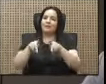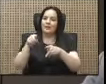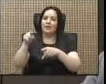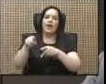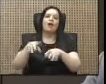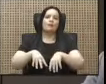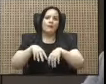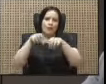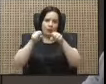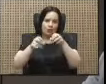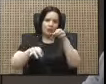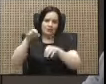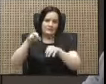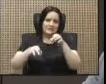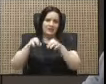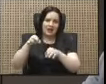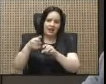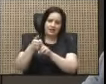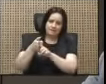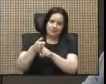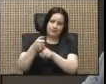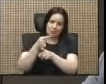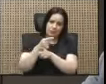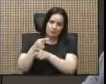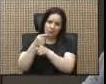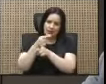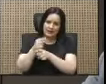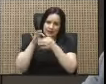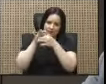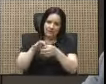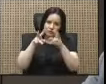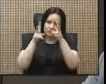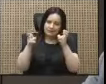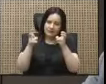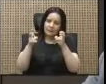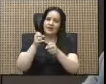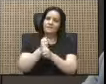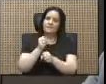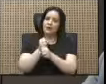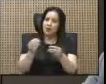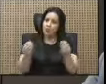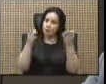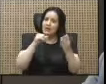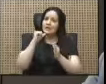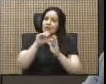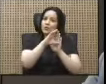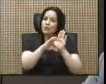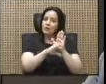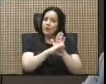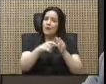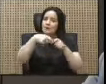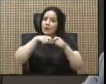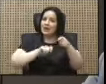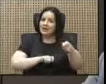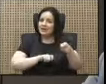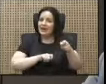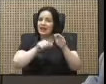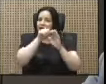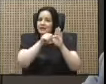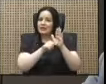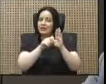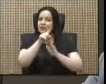autorregularse en materia de empleo público, es inconstitucional porque violaría el artículo 156,